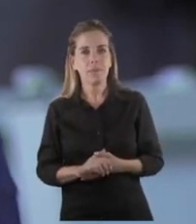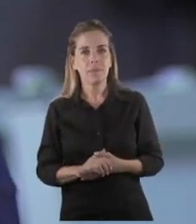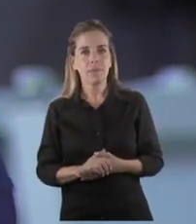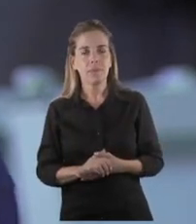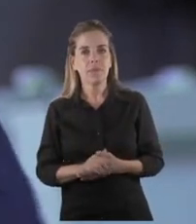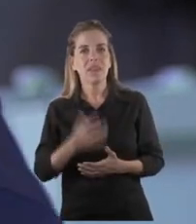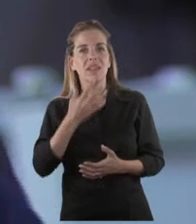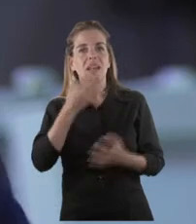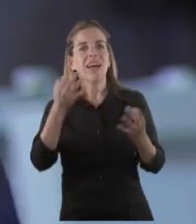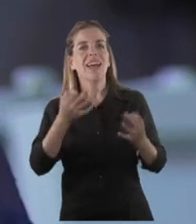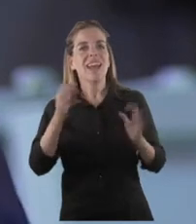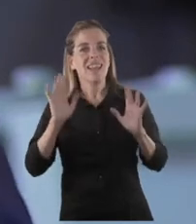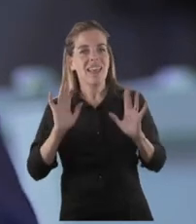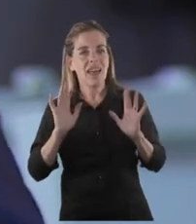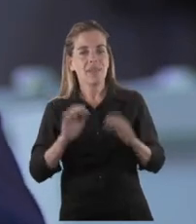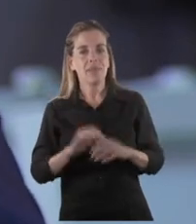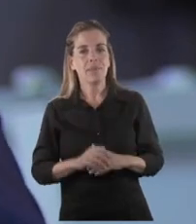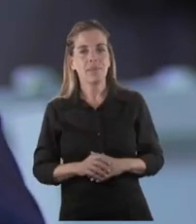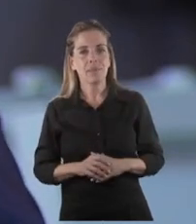nosotros tenemos